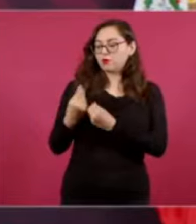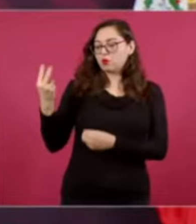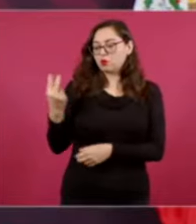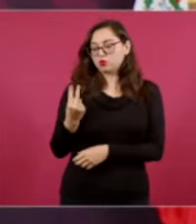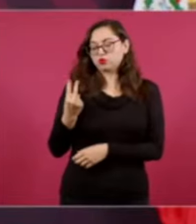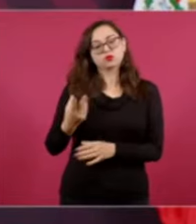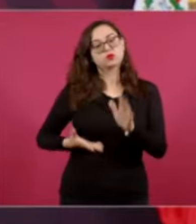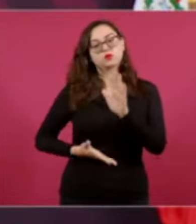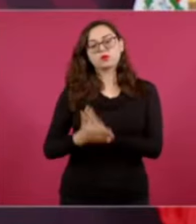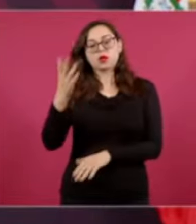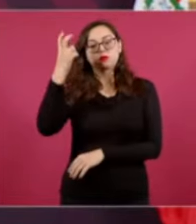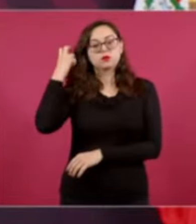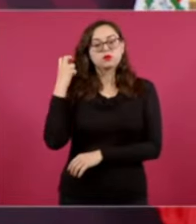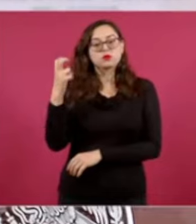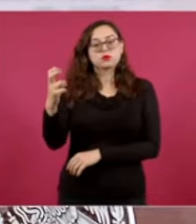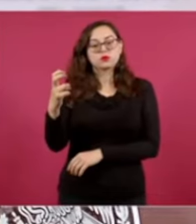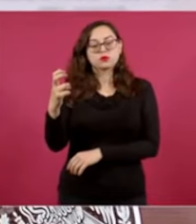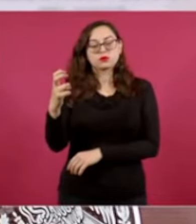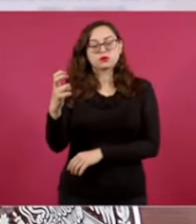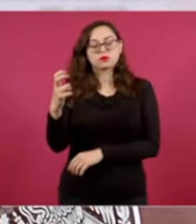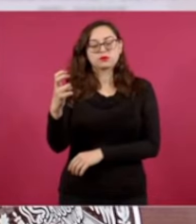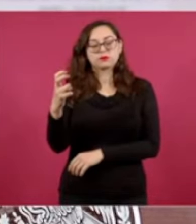semana y